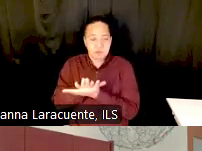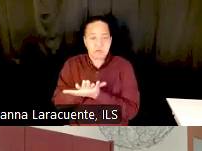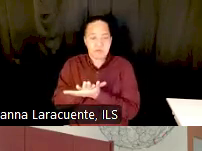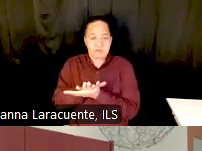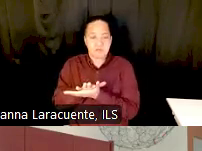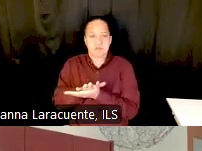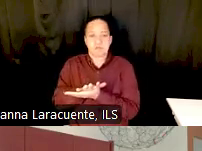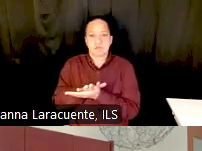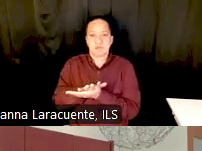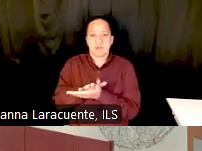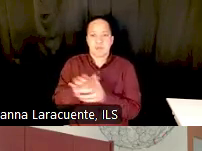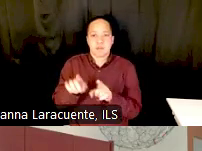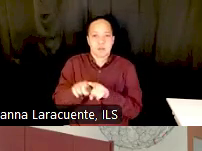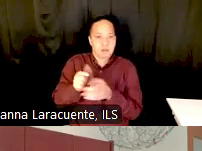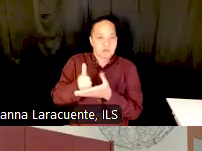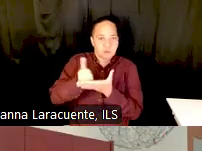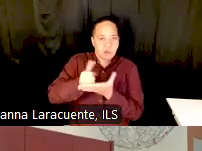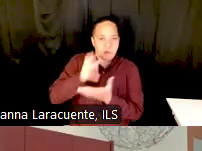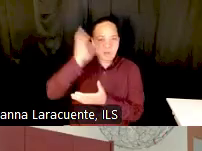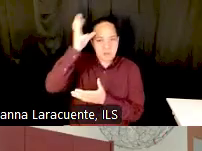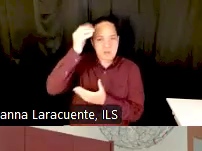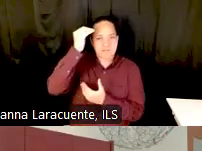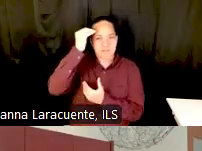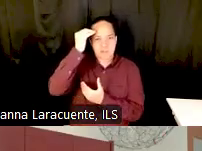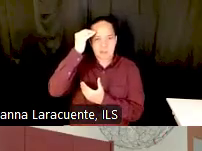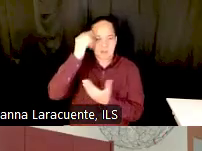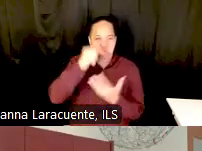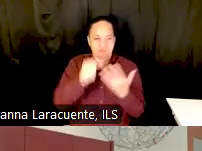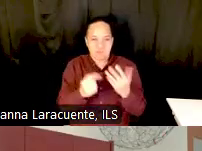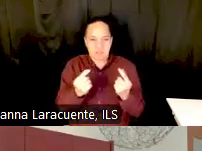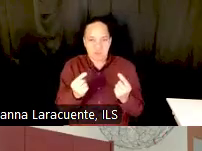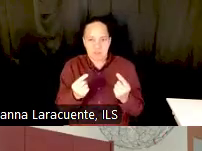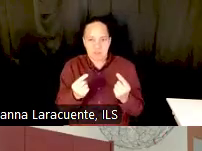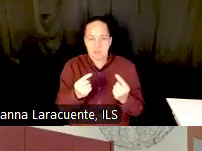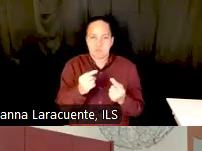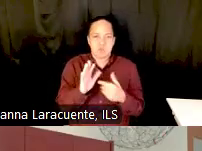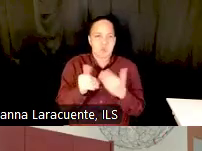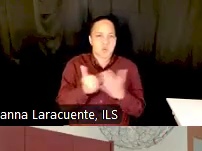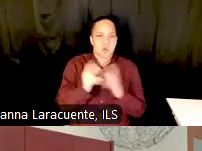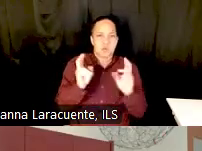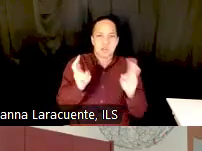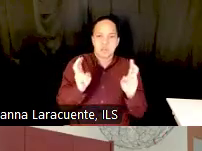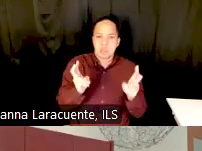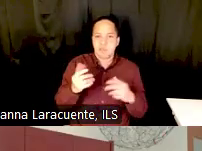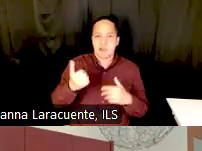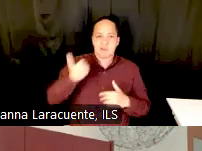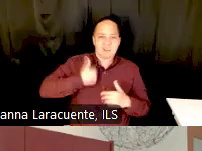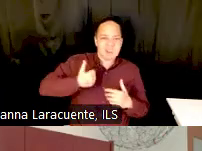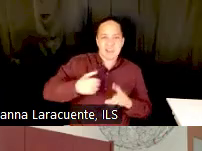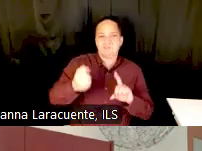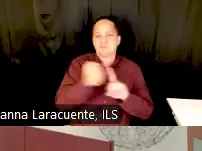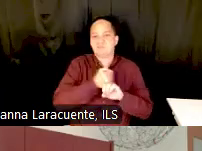como también poder ayudar a los padres a orientarse en qué aspectos hacer. Hay de todos temas, hay temas de agresión, de